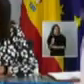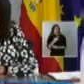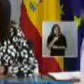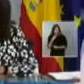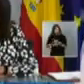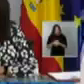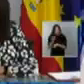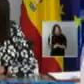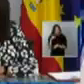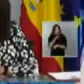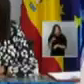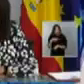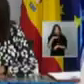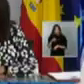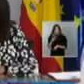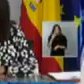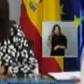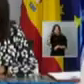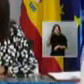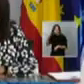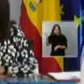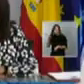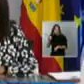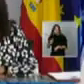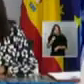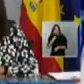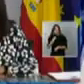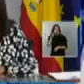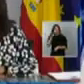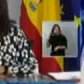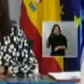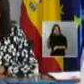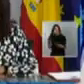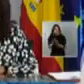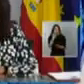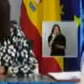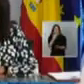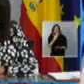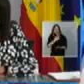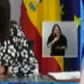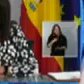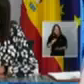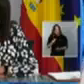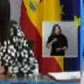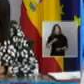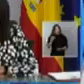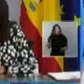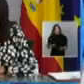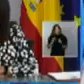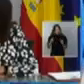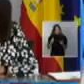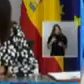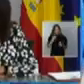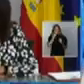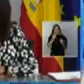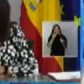tener una velocidad también más baja. Es decir, son medidas que suman una detrás de otra y esta de la reducción de la velocidad